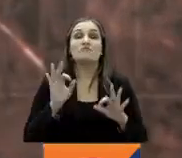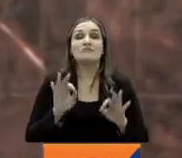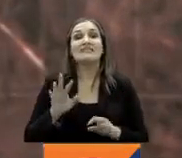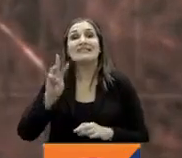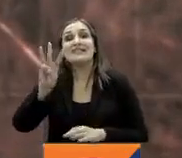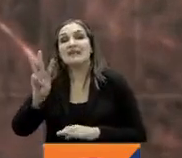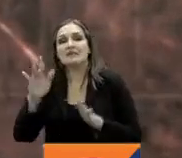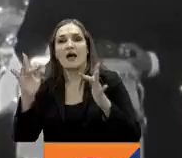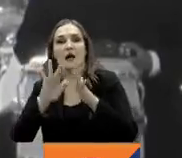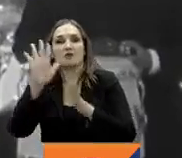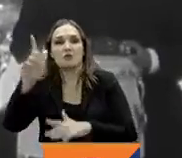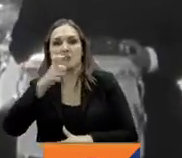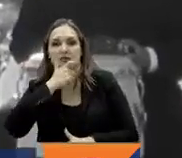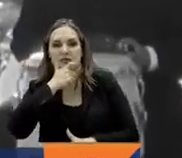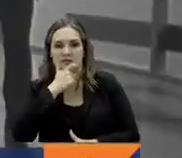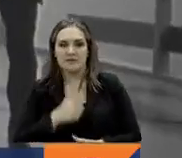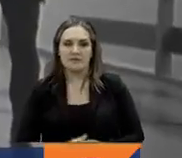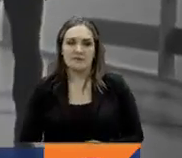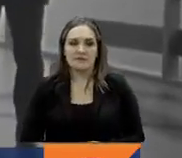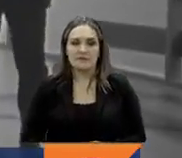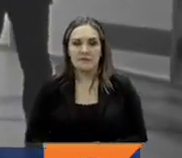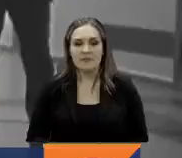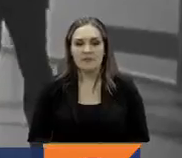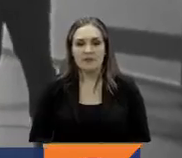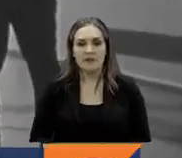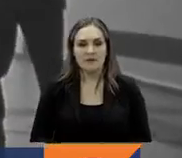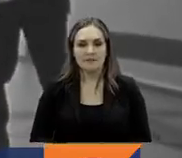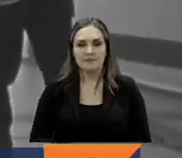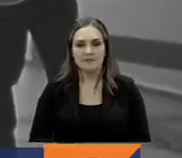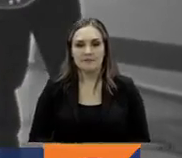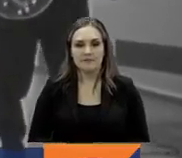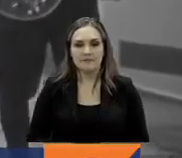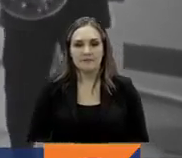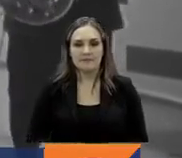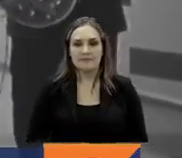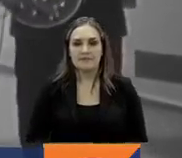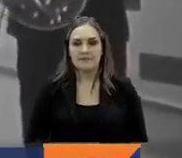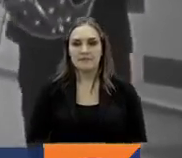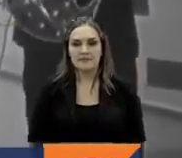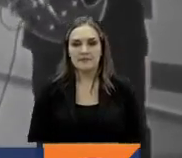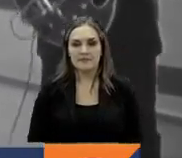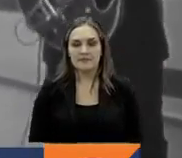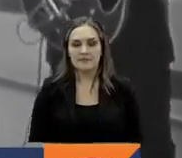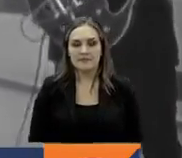Academia. Voy por la calle.